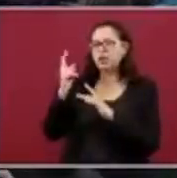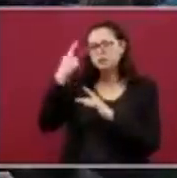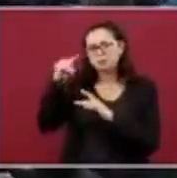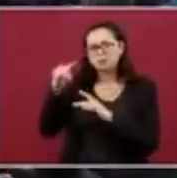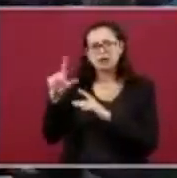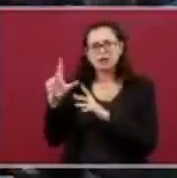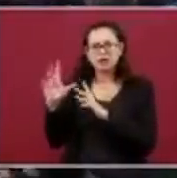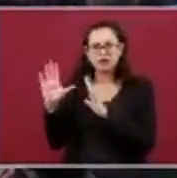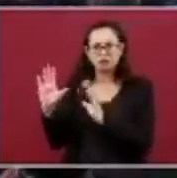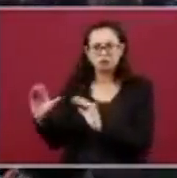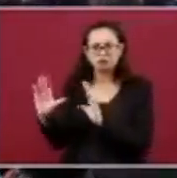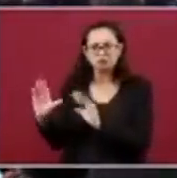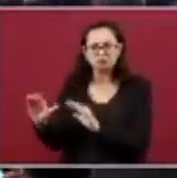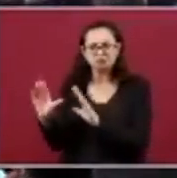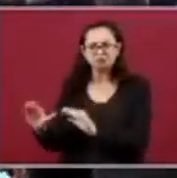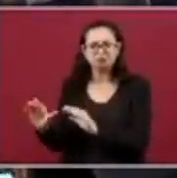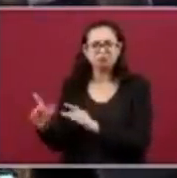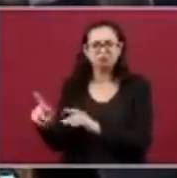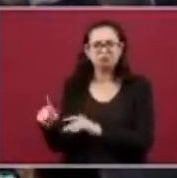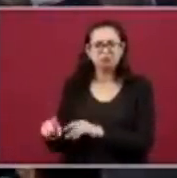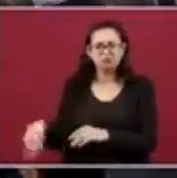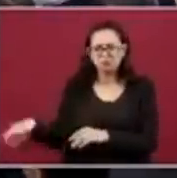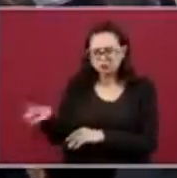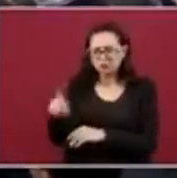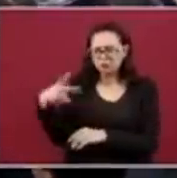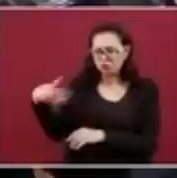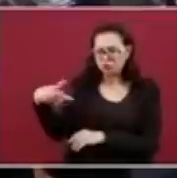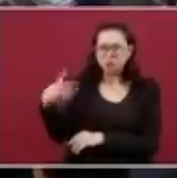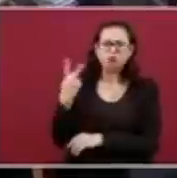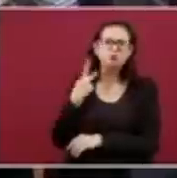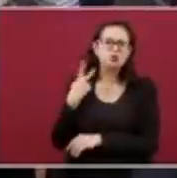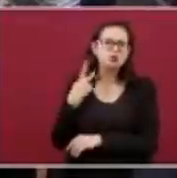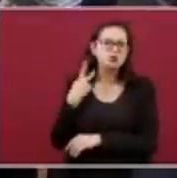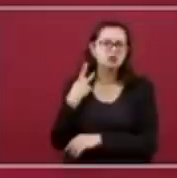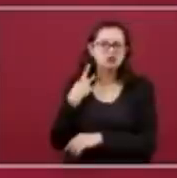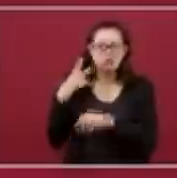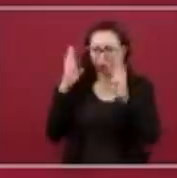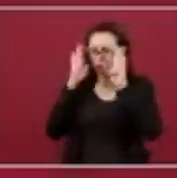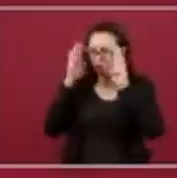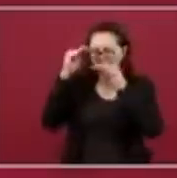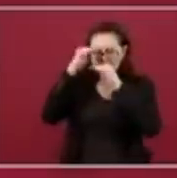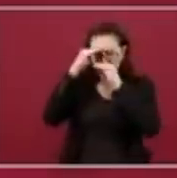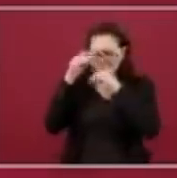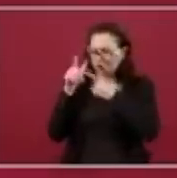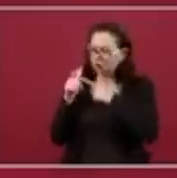tener a los políticos del conservadurismo, como ha sido siempre.